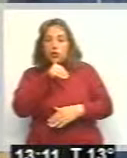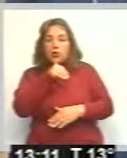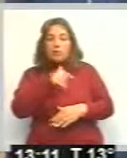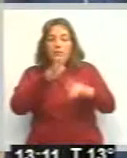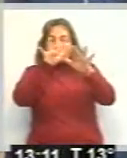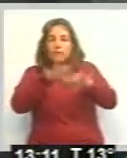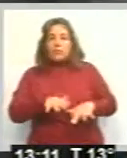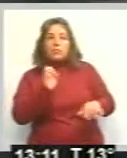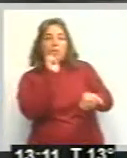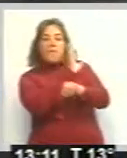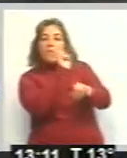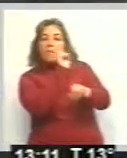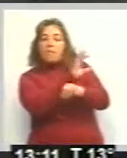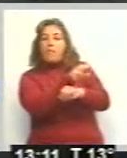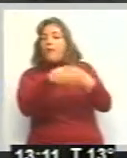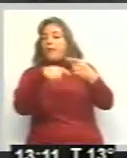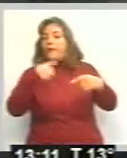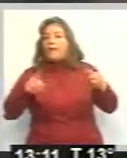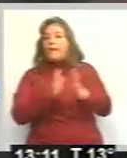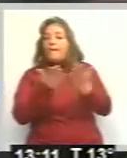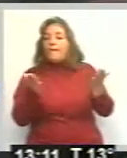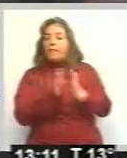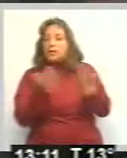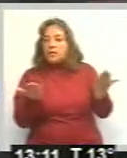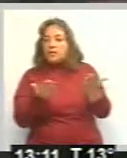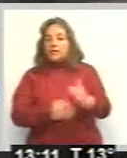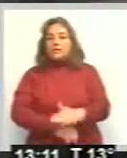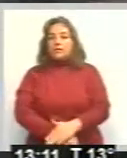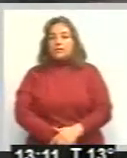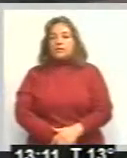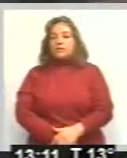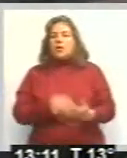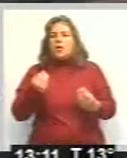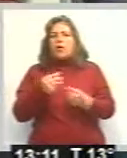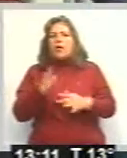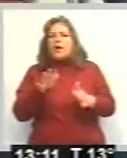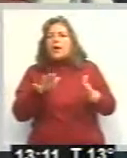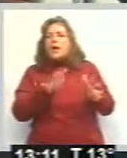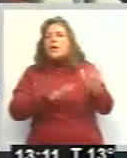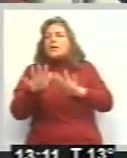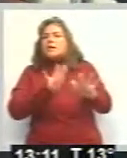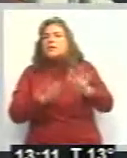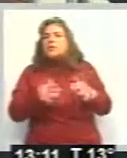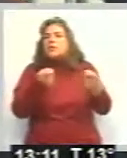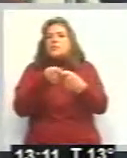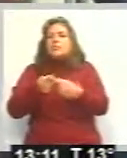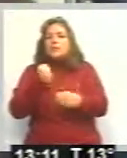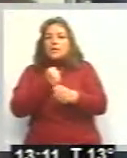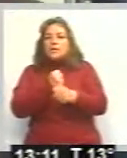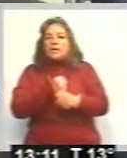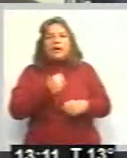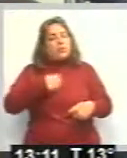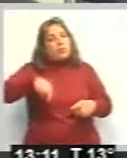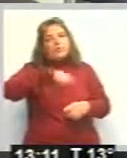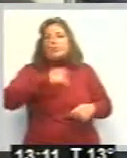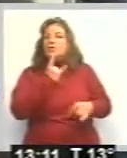PowerPoint y por supuesto de material como son folletos o flyers. ¿Con qué organismos se van a trabajar en esta campaña de prevención? Nosotros siempre